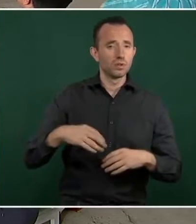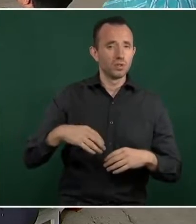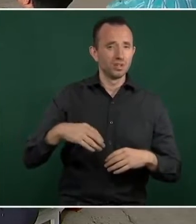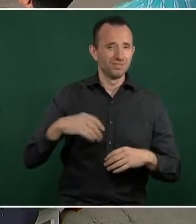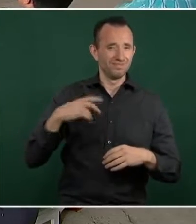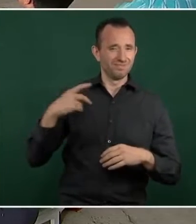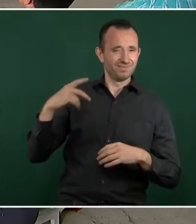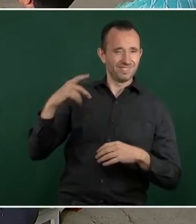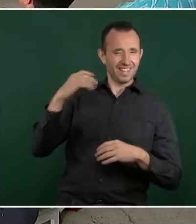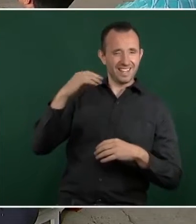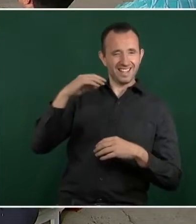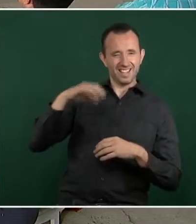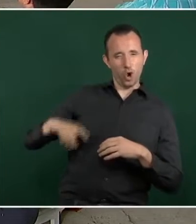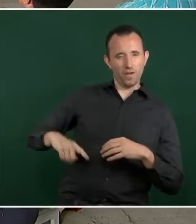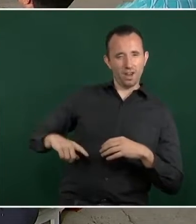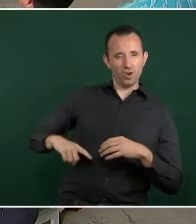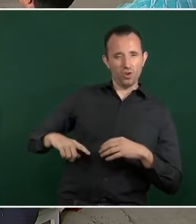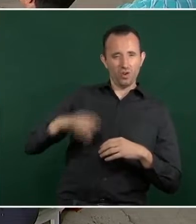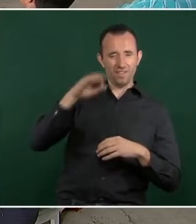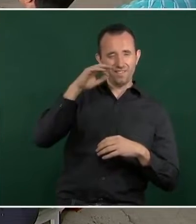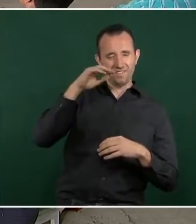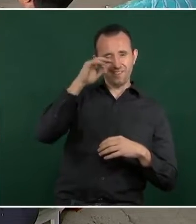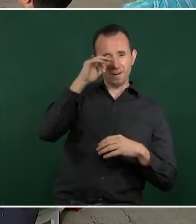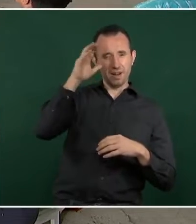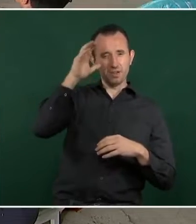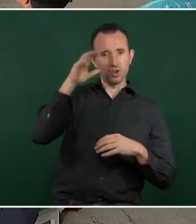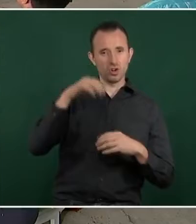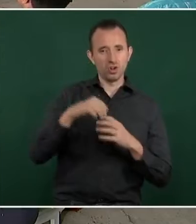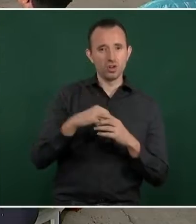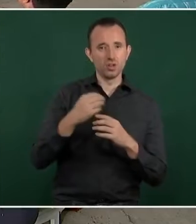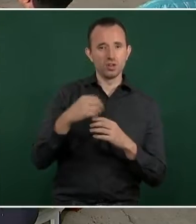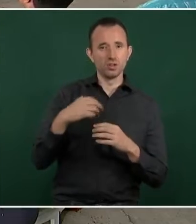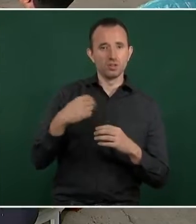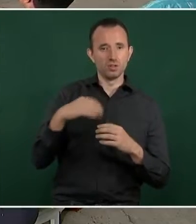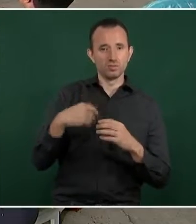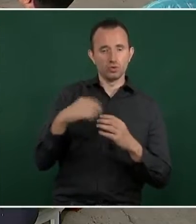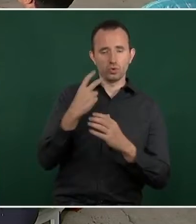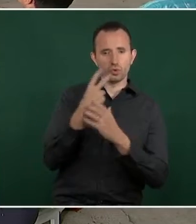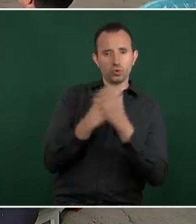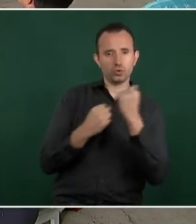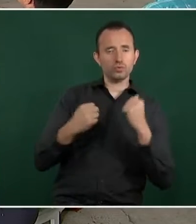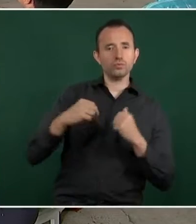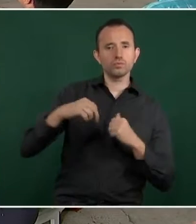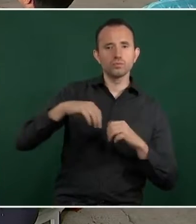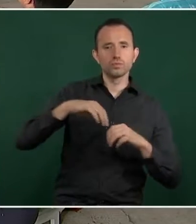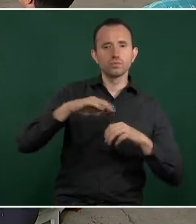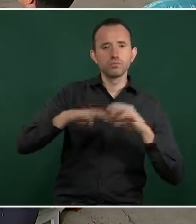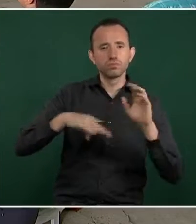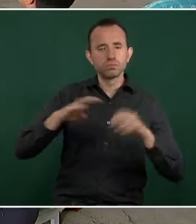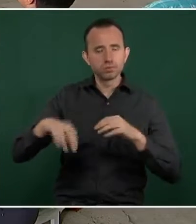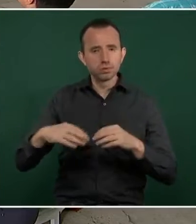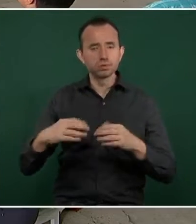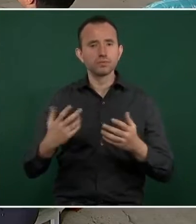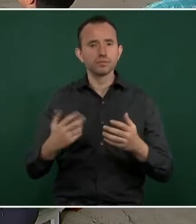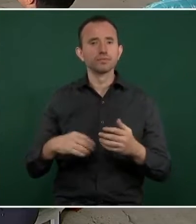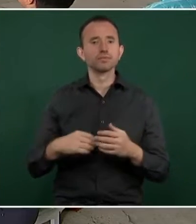quiero, la de letalidad y la... Ah, no, a ver, pero regresa a la